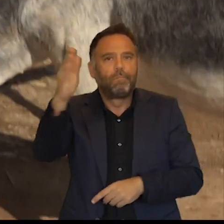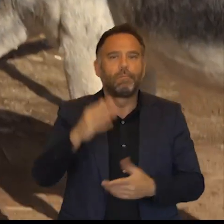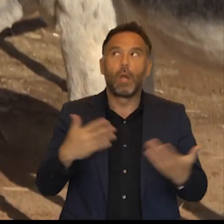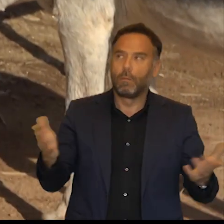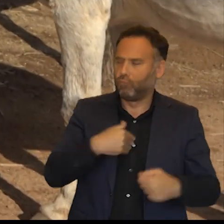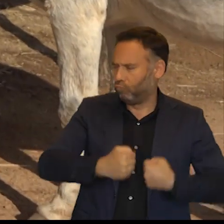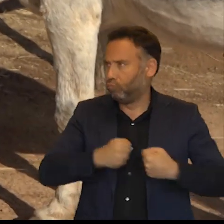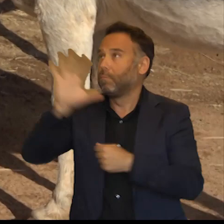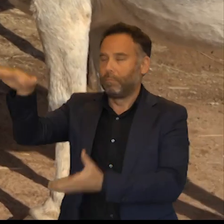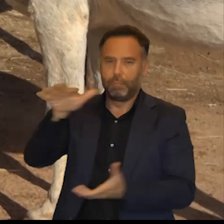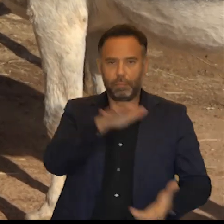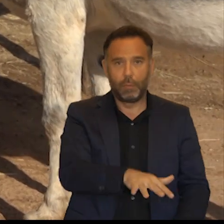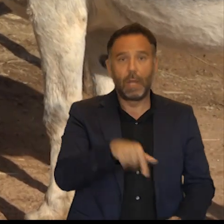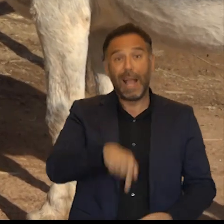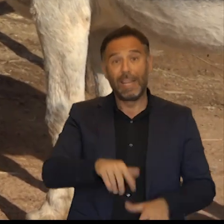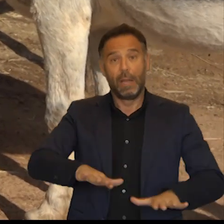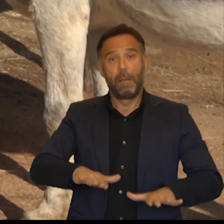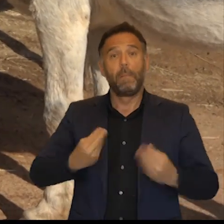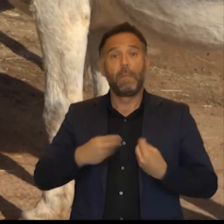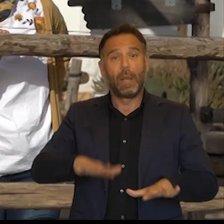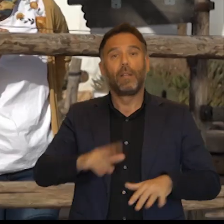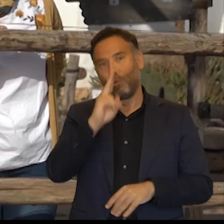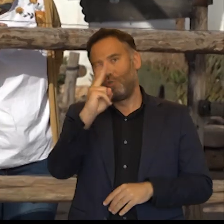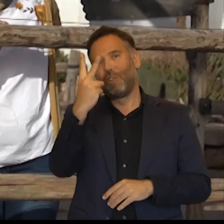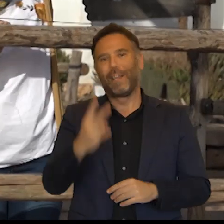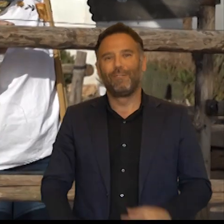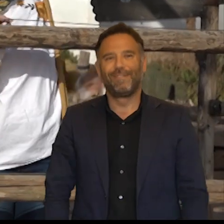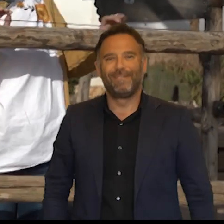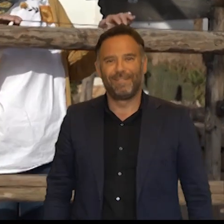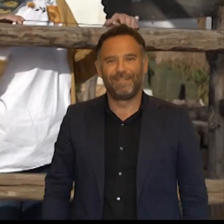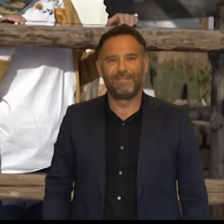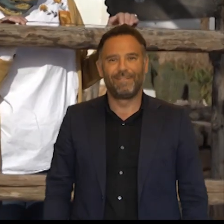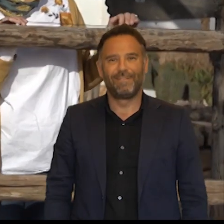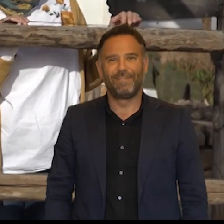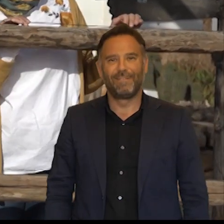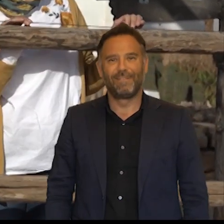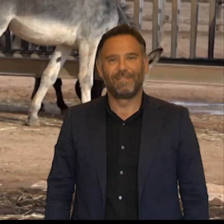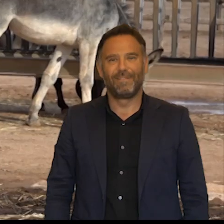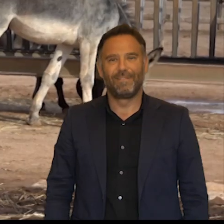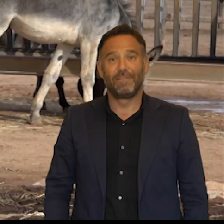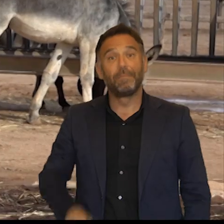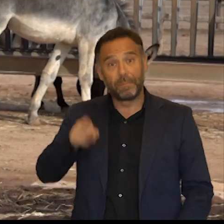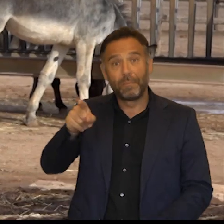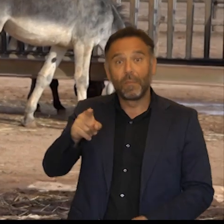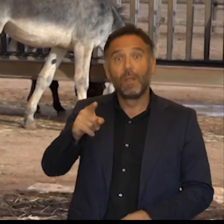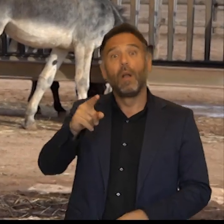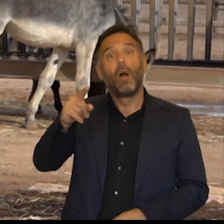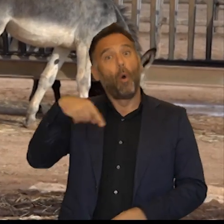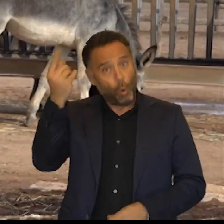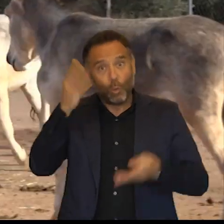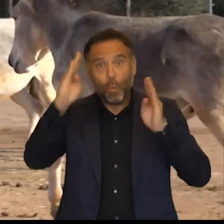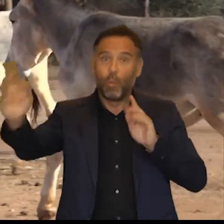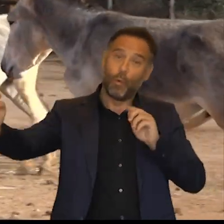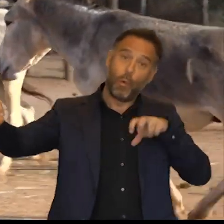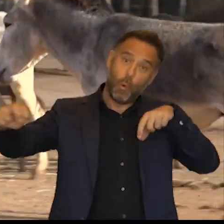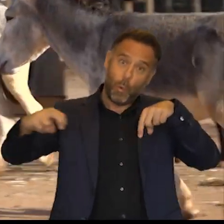abandonado. ¿Y lleva aquí cuántos años? 2 años ya. ¡Jorge! ¡Jorge! ¡Jorge! Mira, y por allí vienen dos a